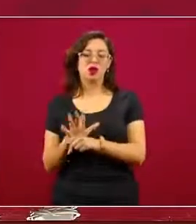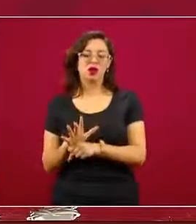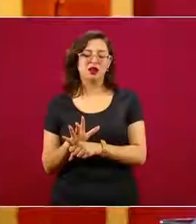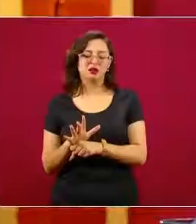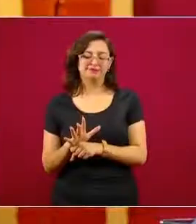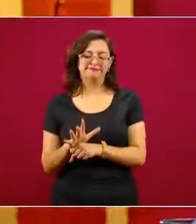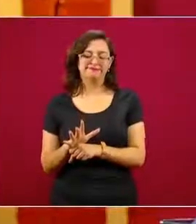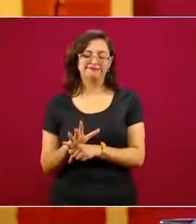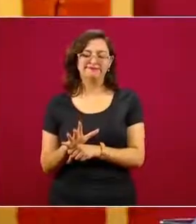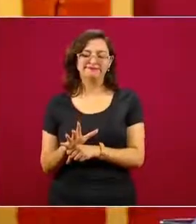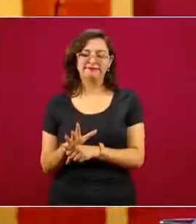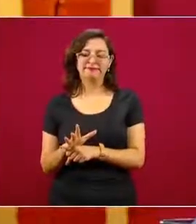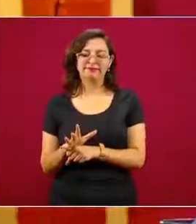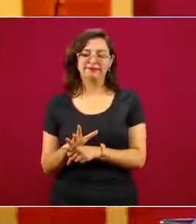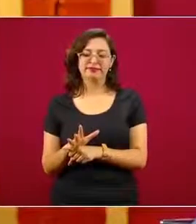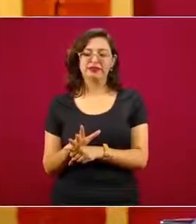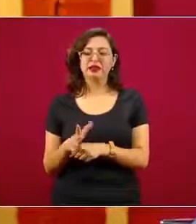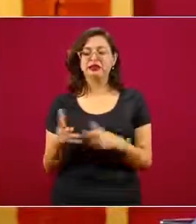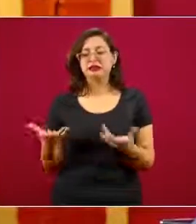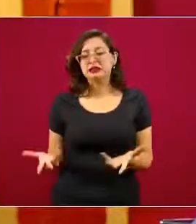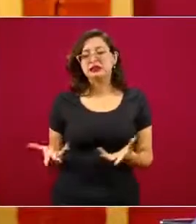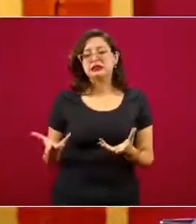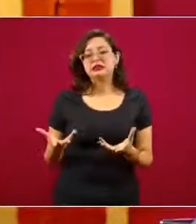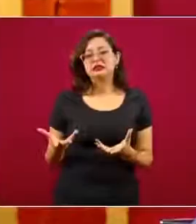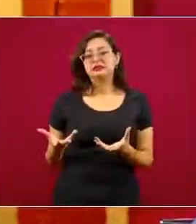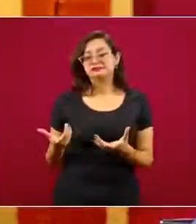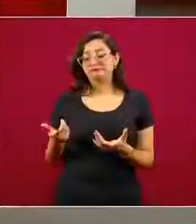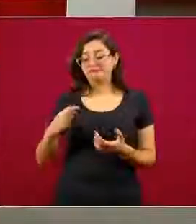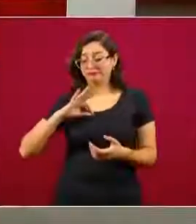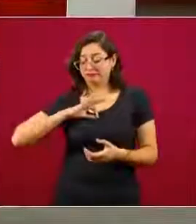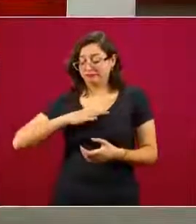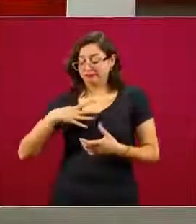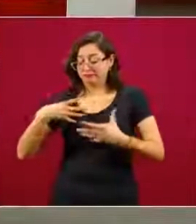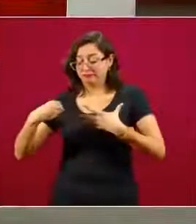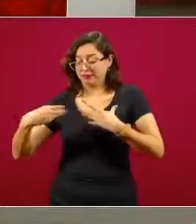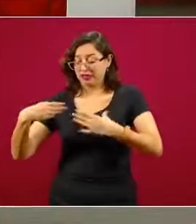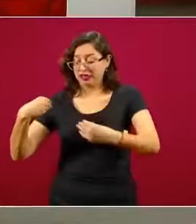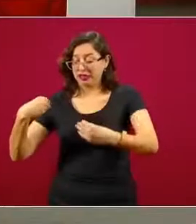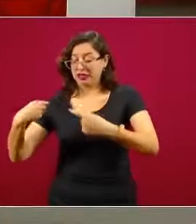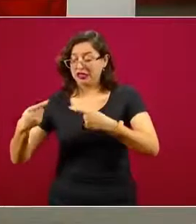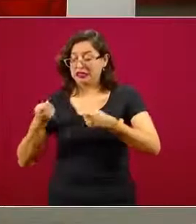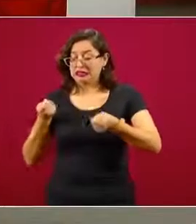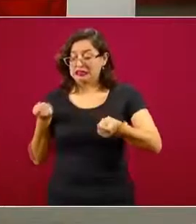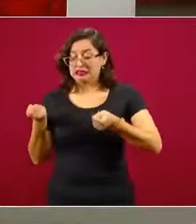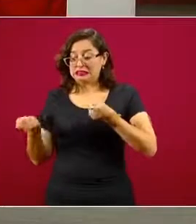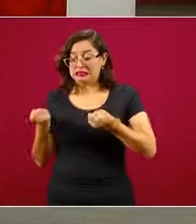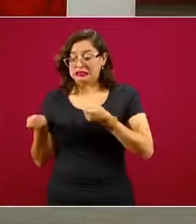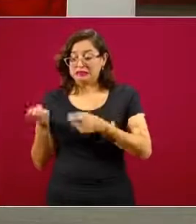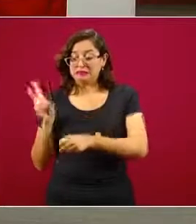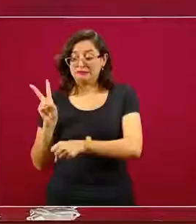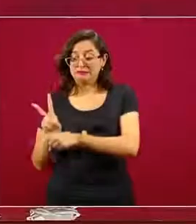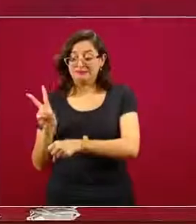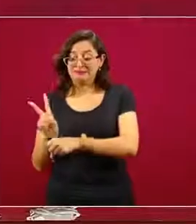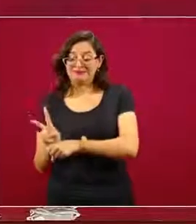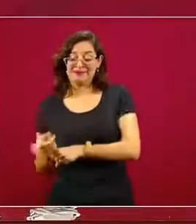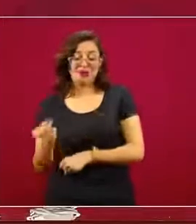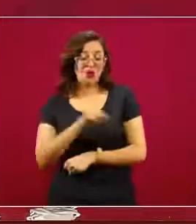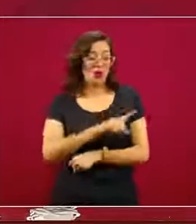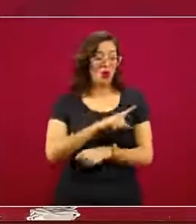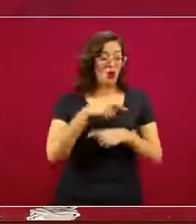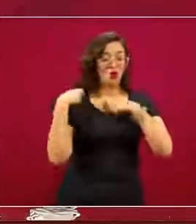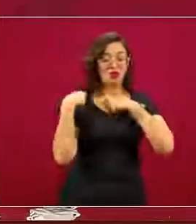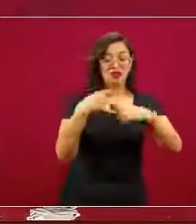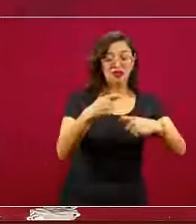propósitos de cierta intención técnica, como puede ser el control o la prevención de infecciones, y ciertas prácticas, en